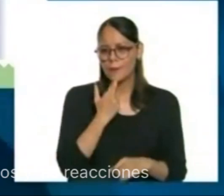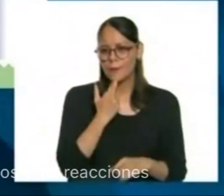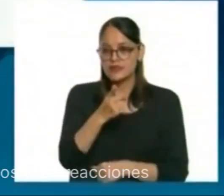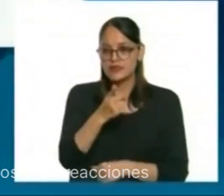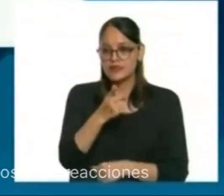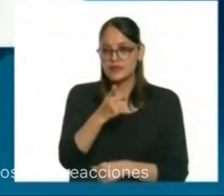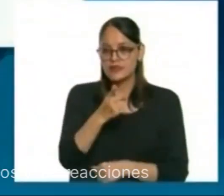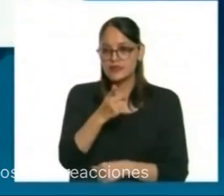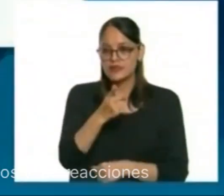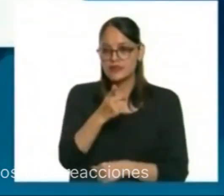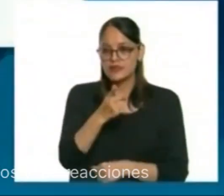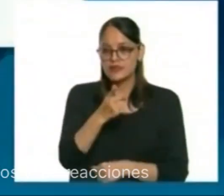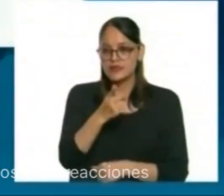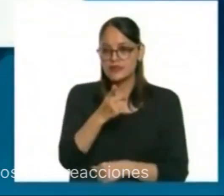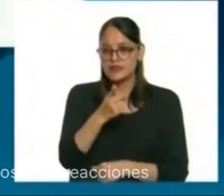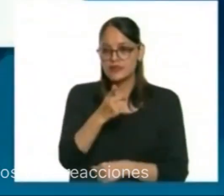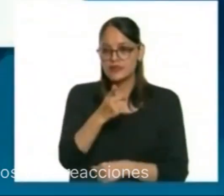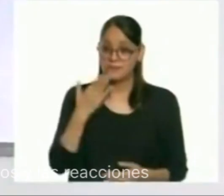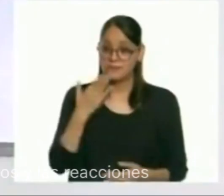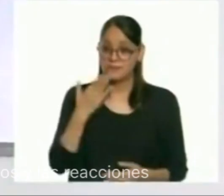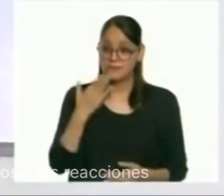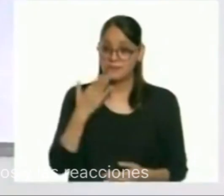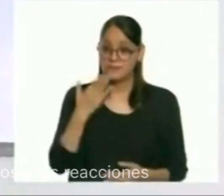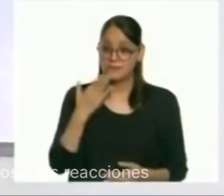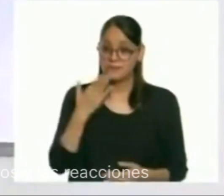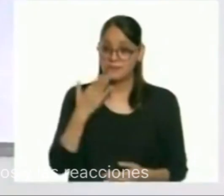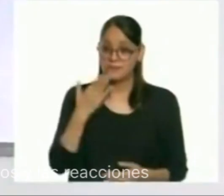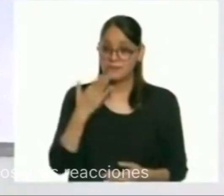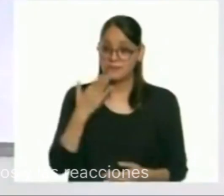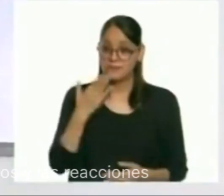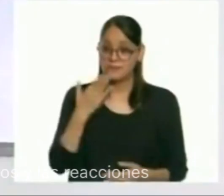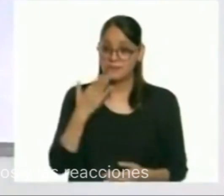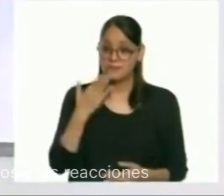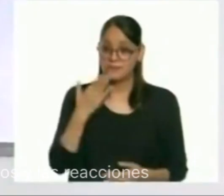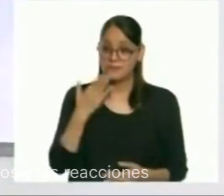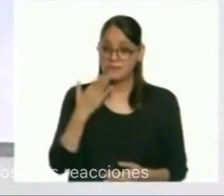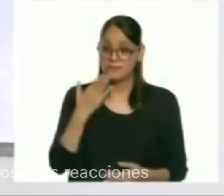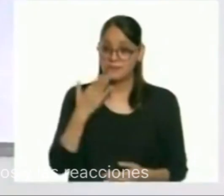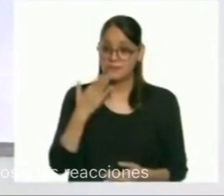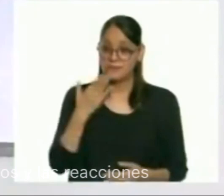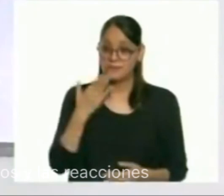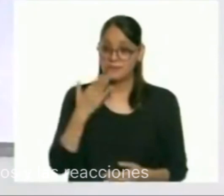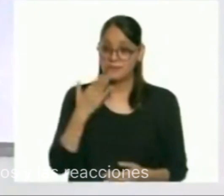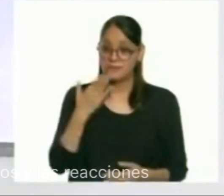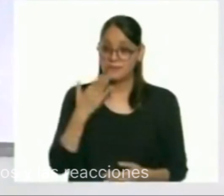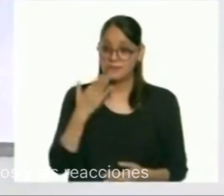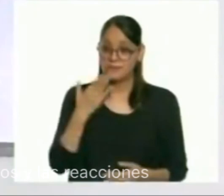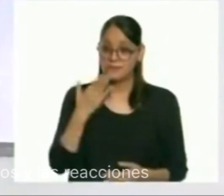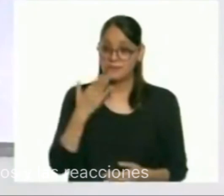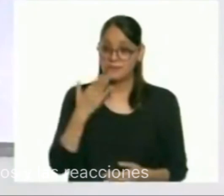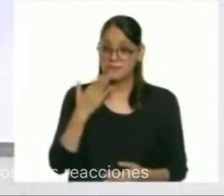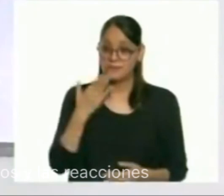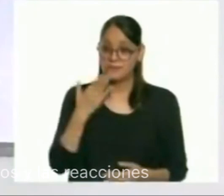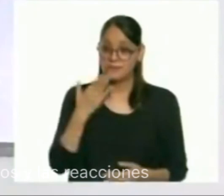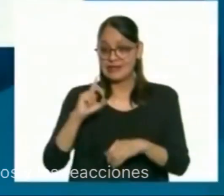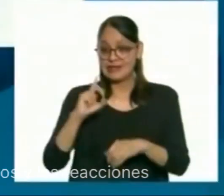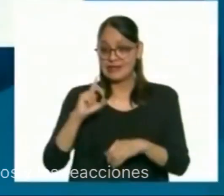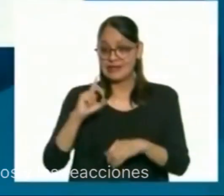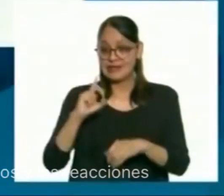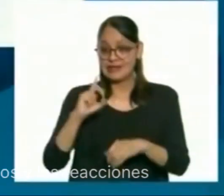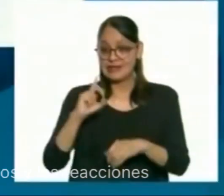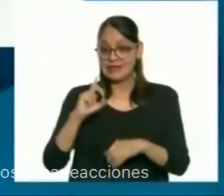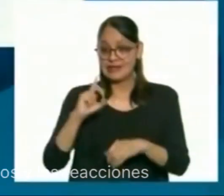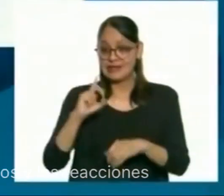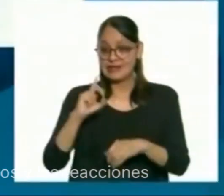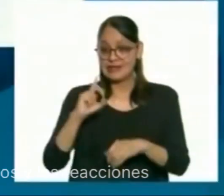marrón. El primer pantalón de derecha a izquierda es el pantalón color olivo y para mí es el pantalón verde bandera.